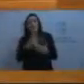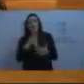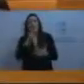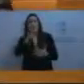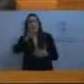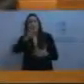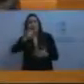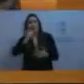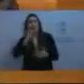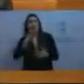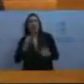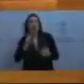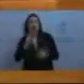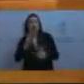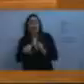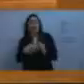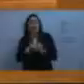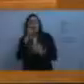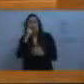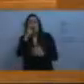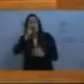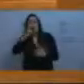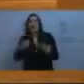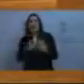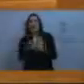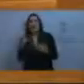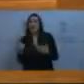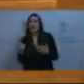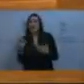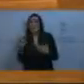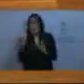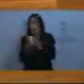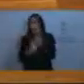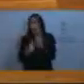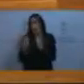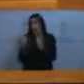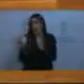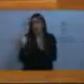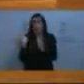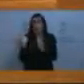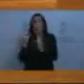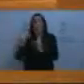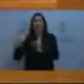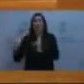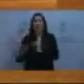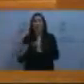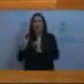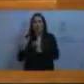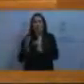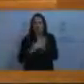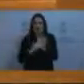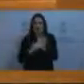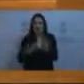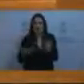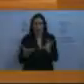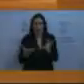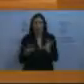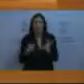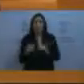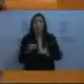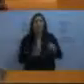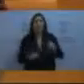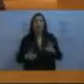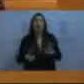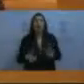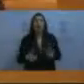2015 y hasta junio de 2016, que son los últimos datos de los que puedo disponer, 5. ¿Cuál es el problema en esto? Está